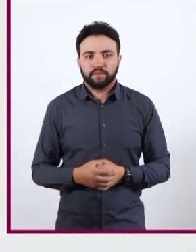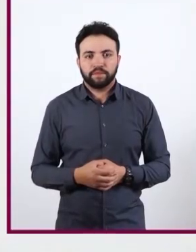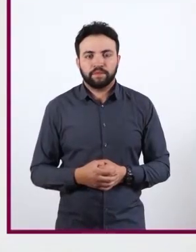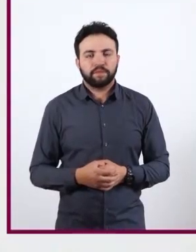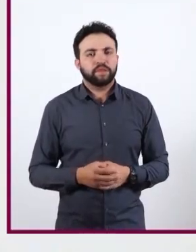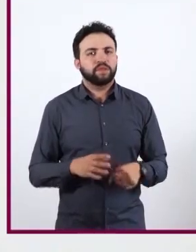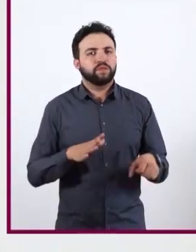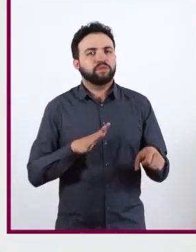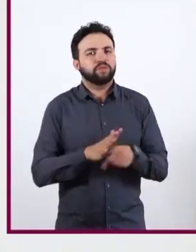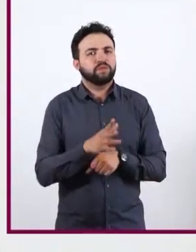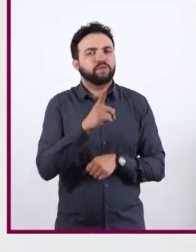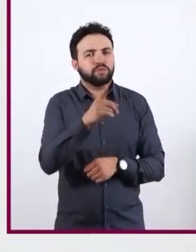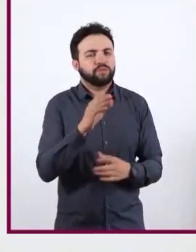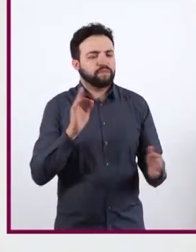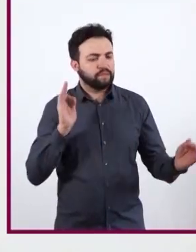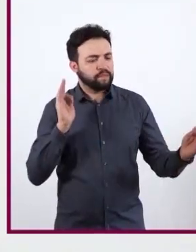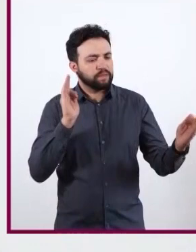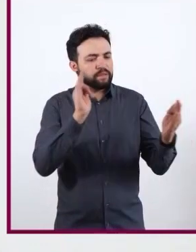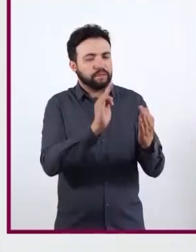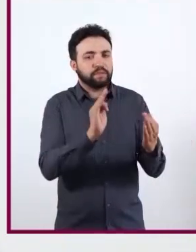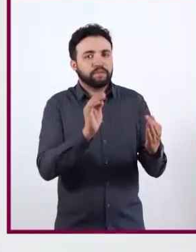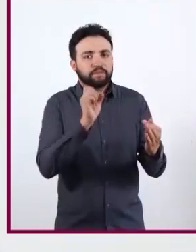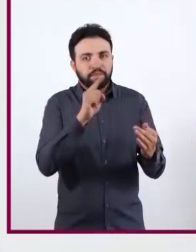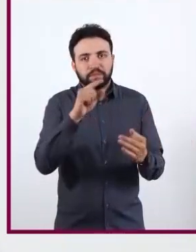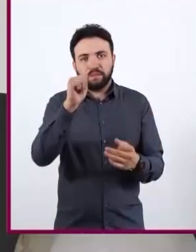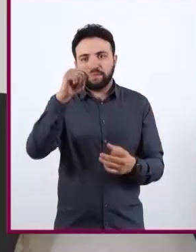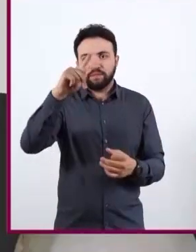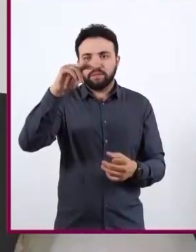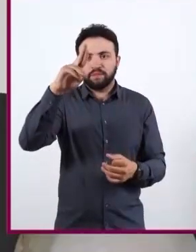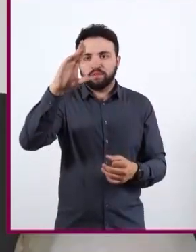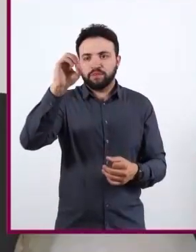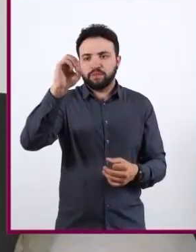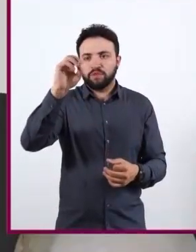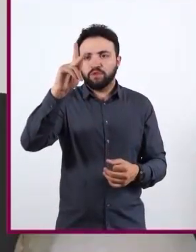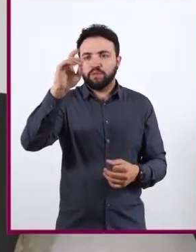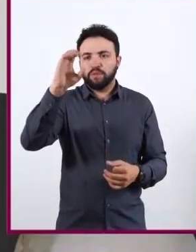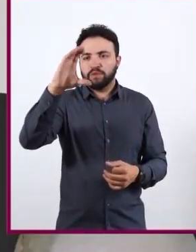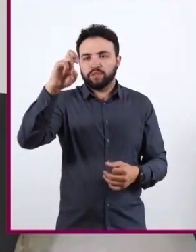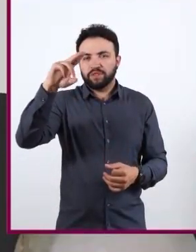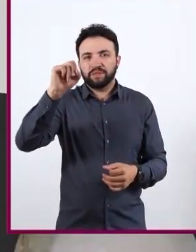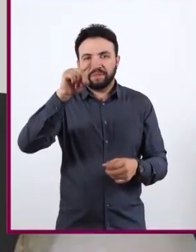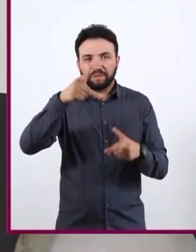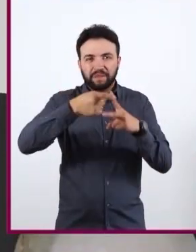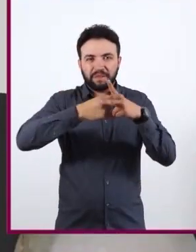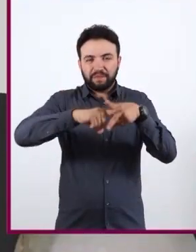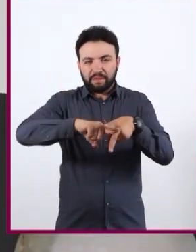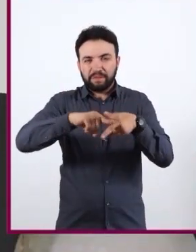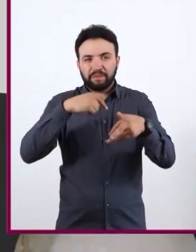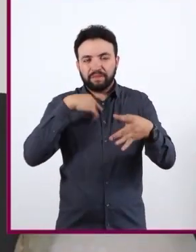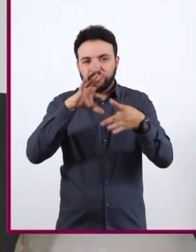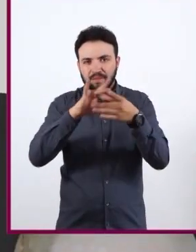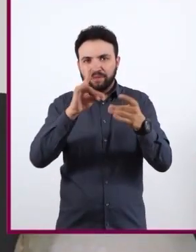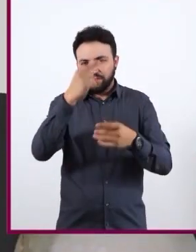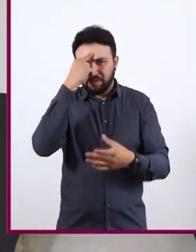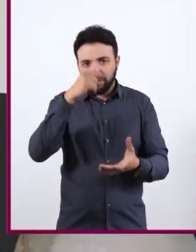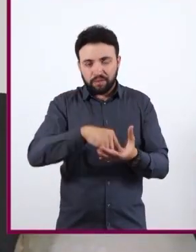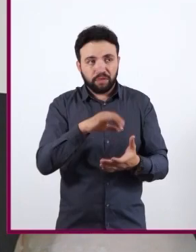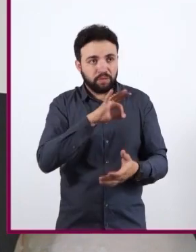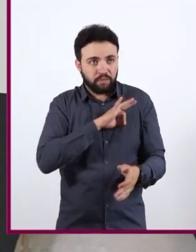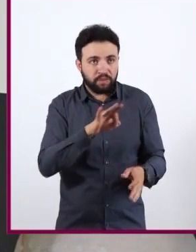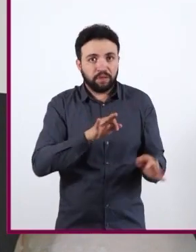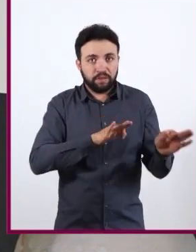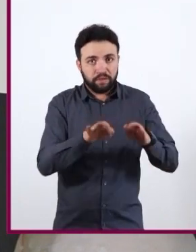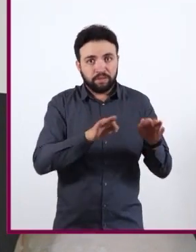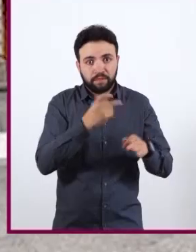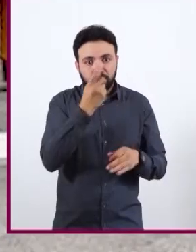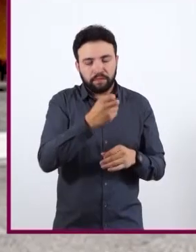¿Cuál es tu aproximación a la era geológica del Antropoceno? ¿Piensas que se puede trabajar esta noción de una manera estética?